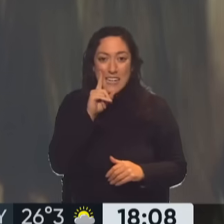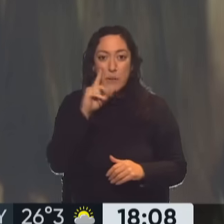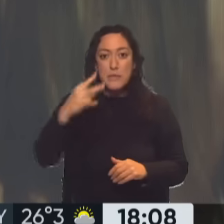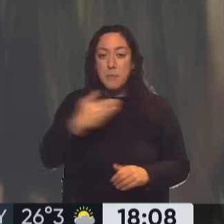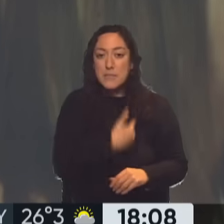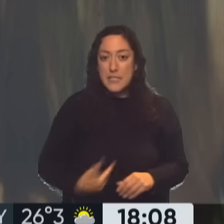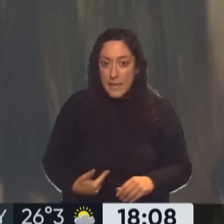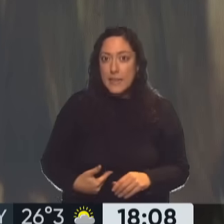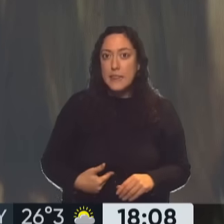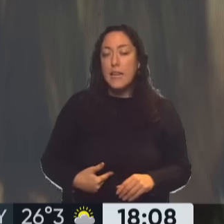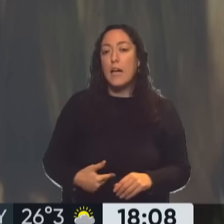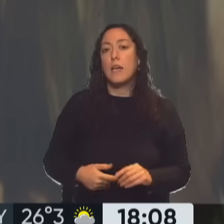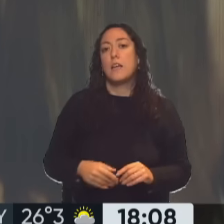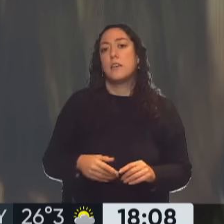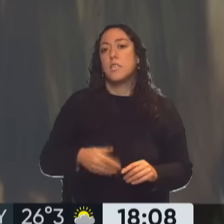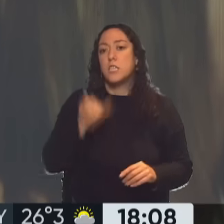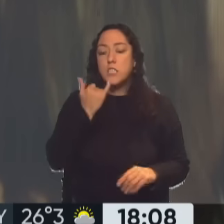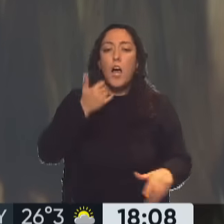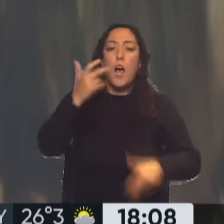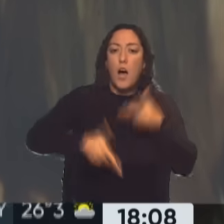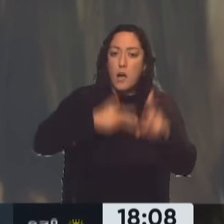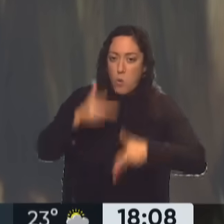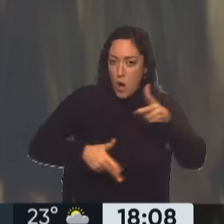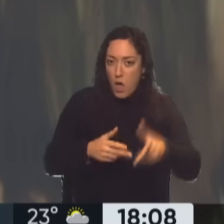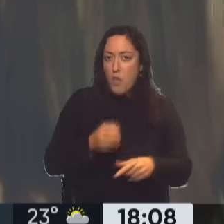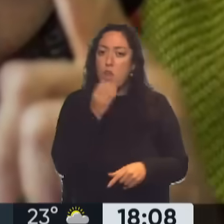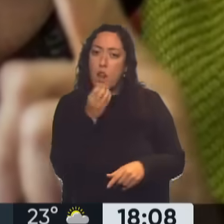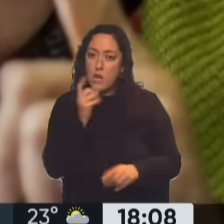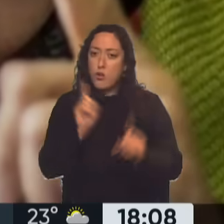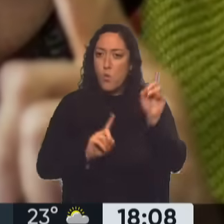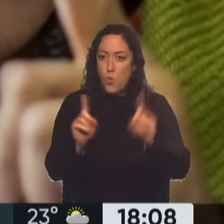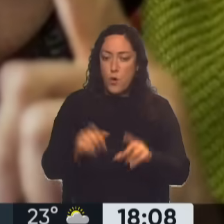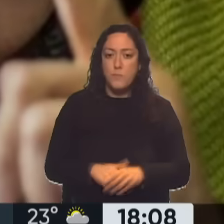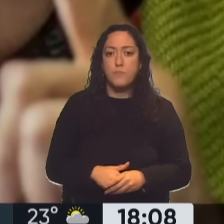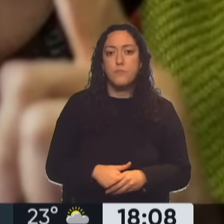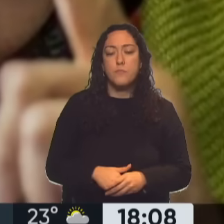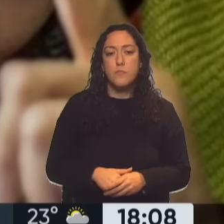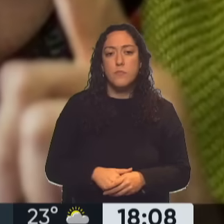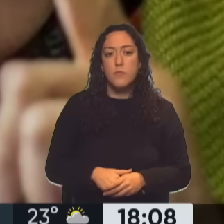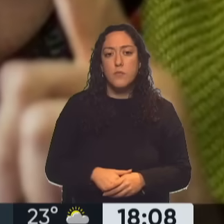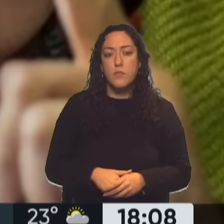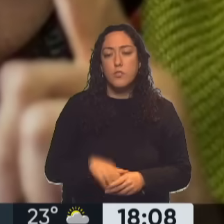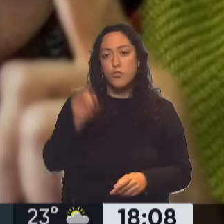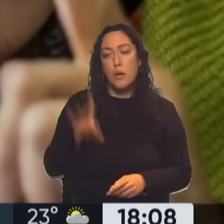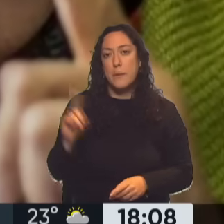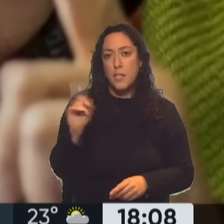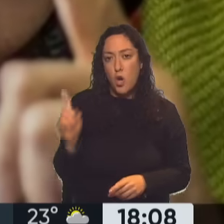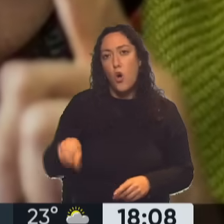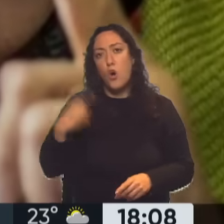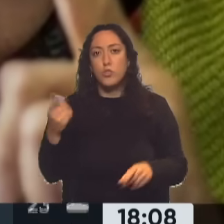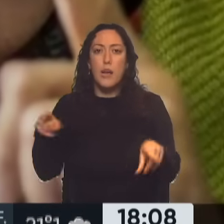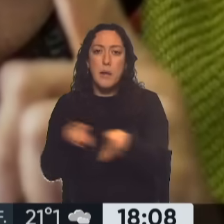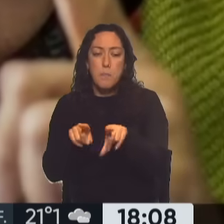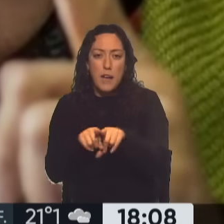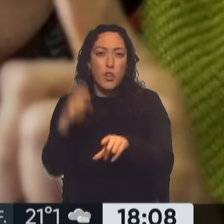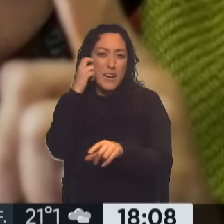haciendo declaraciones como las que vamos a repasar ahora. Vamos a repasar en realidad declaraciones no solamente de María Luisa Storani, sino también de su hermano, otro referente histórico